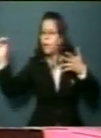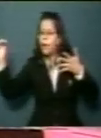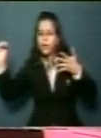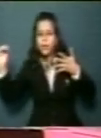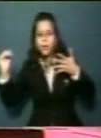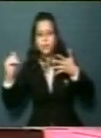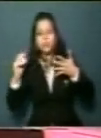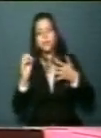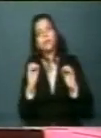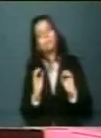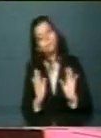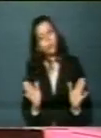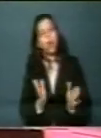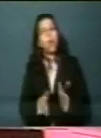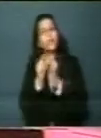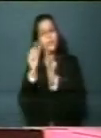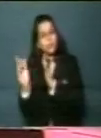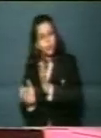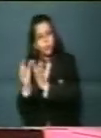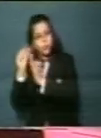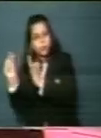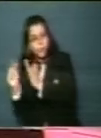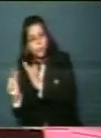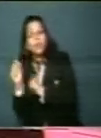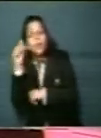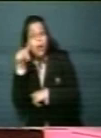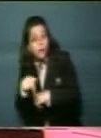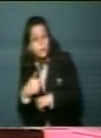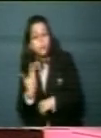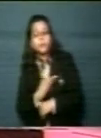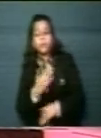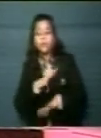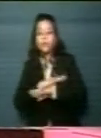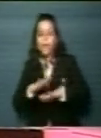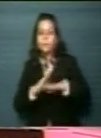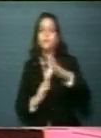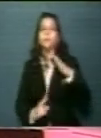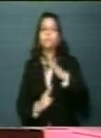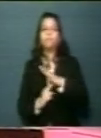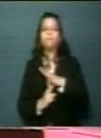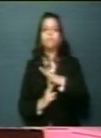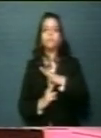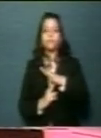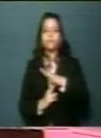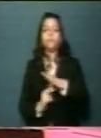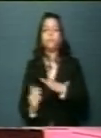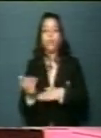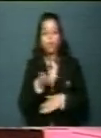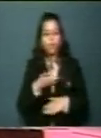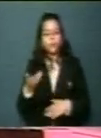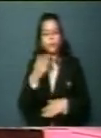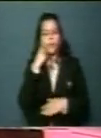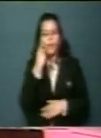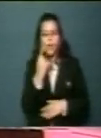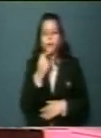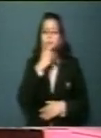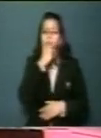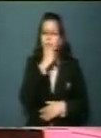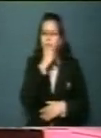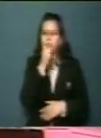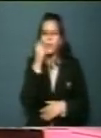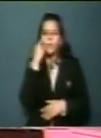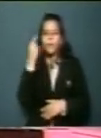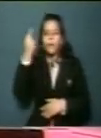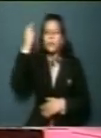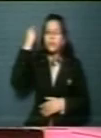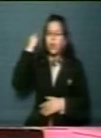instituciones. Es momento para hacer un alto y mirar con serenidad el camino que hemos transitado. Es un